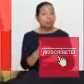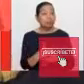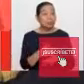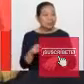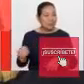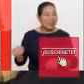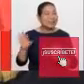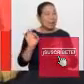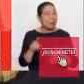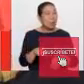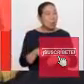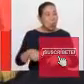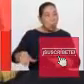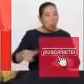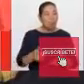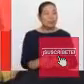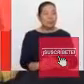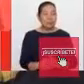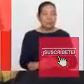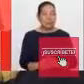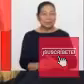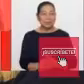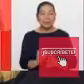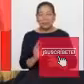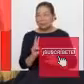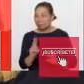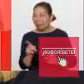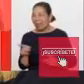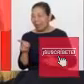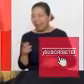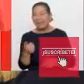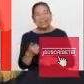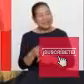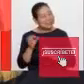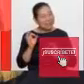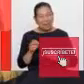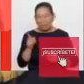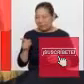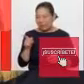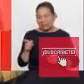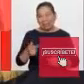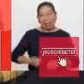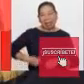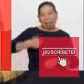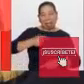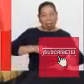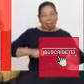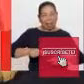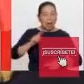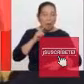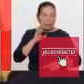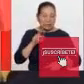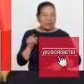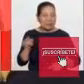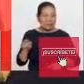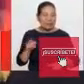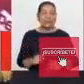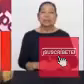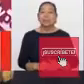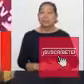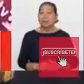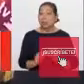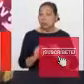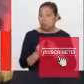hechos, por los medios empleados. Tenemos indicativos de inteligencia que esta persona es una de los cabecillas que ha participado en este secuestro. Entonces, ¿estamos